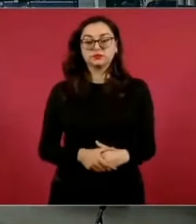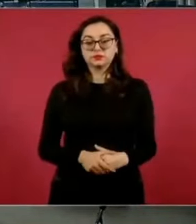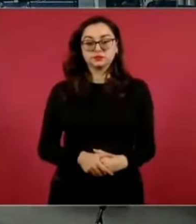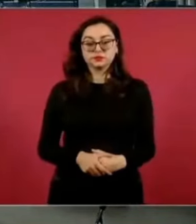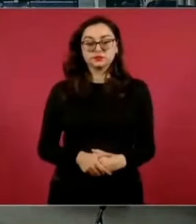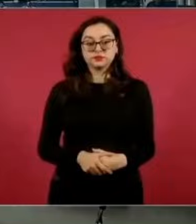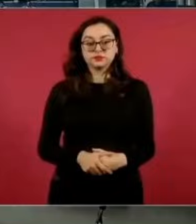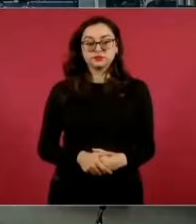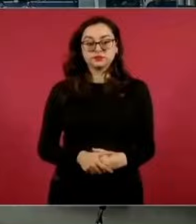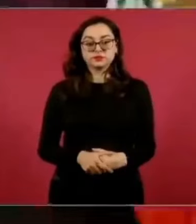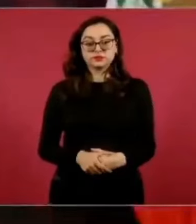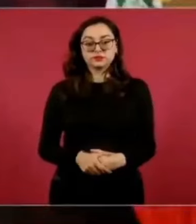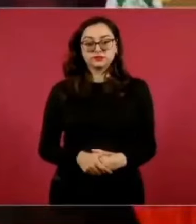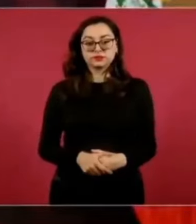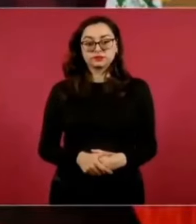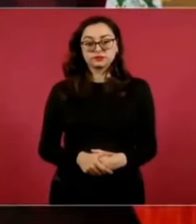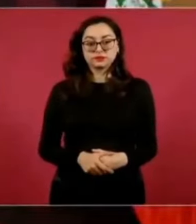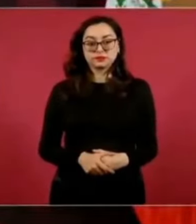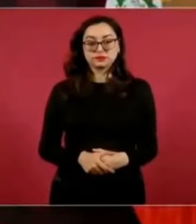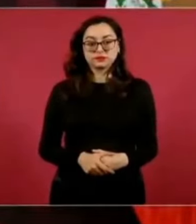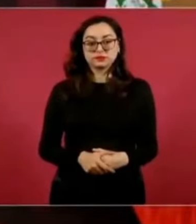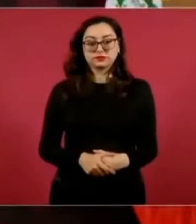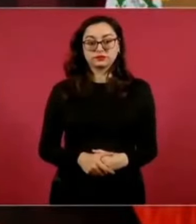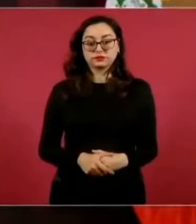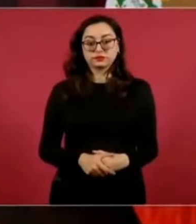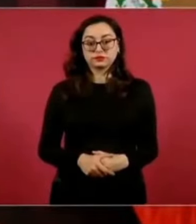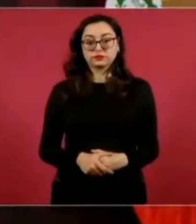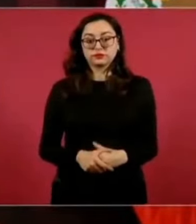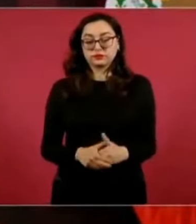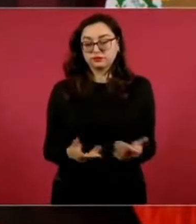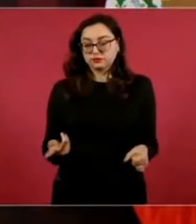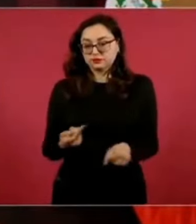qué este creció